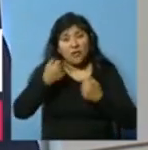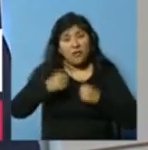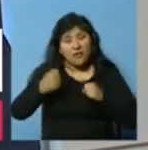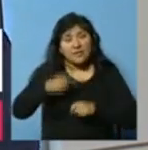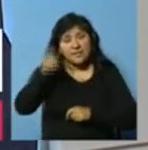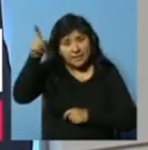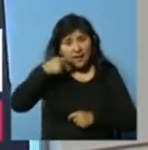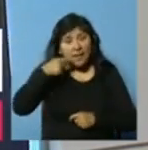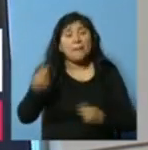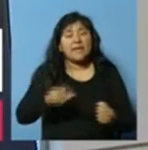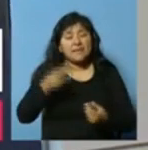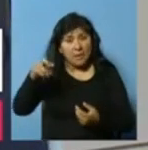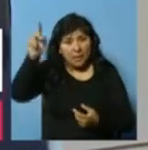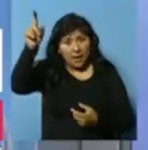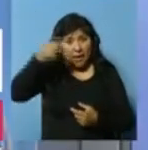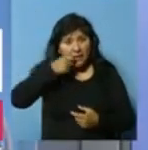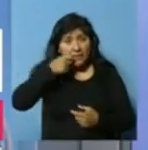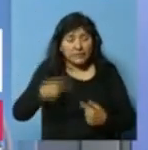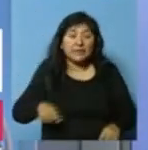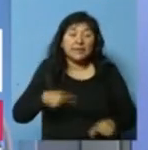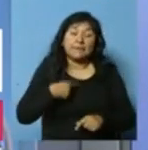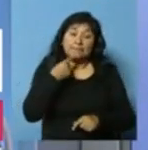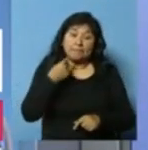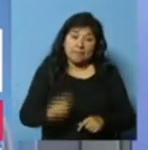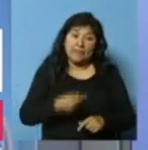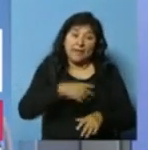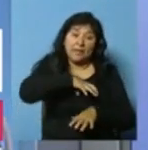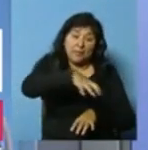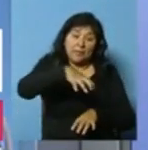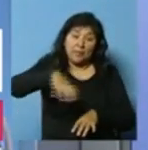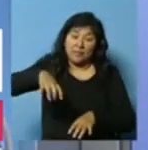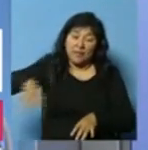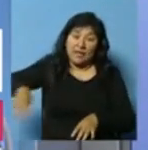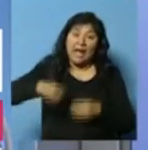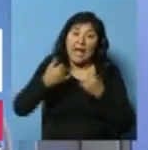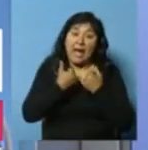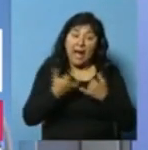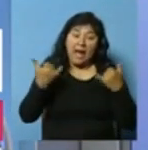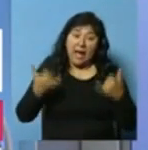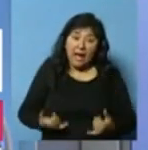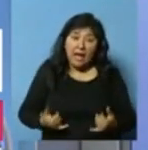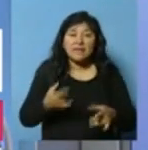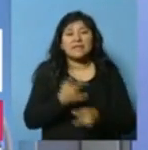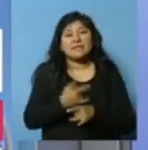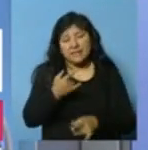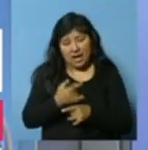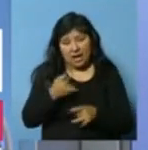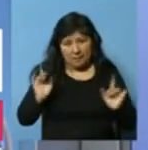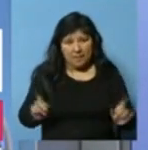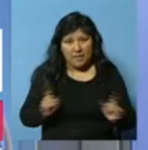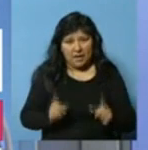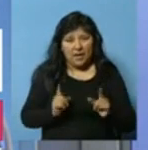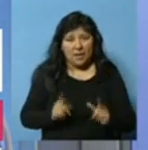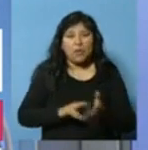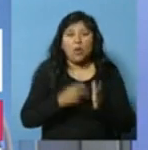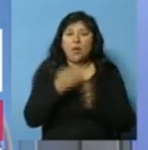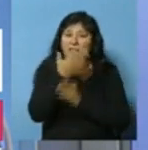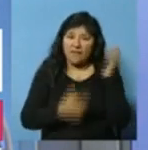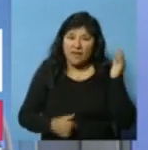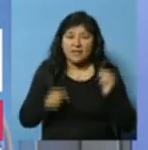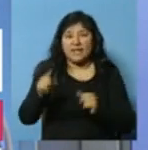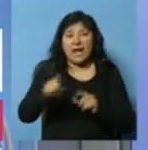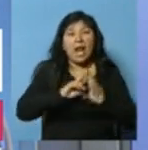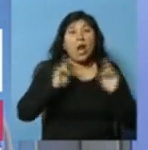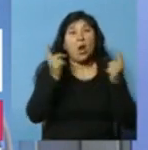todas las sedes lamentablemente de histórico mente 9 superior siempre ha tenido falencia en los